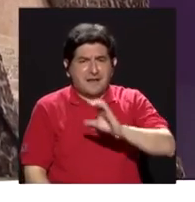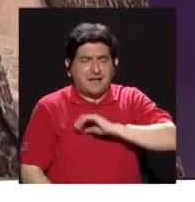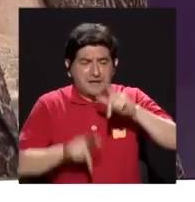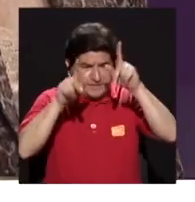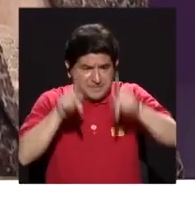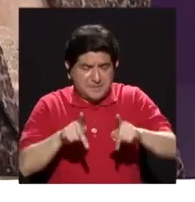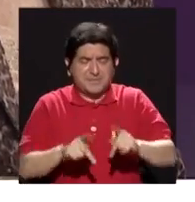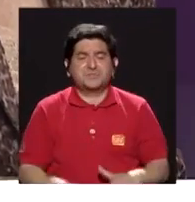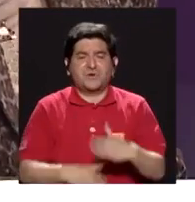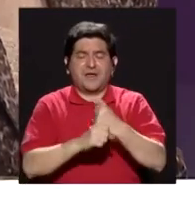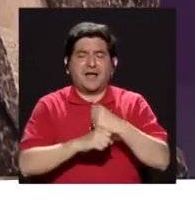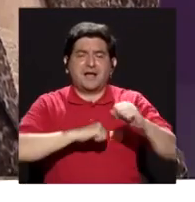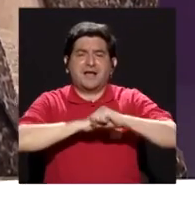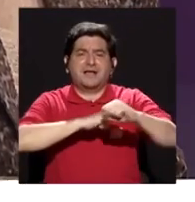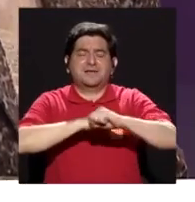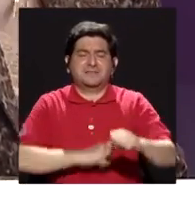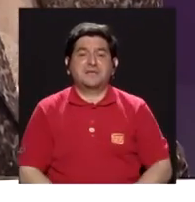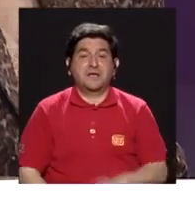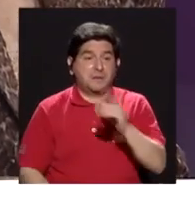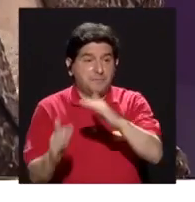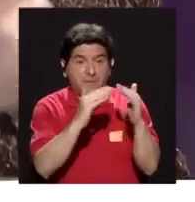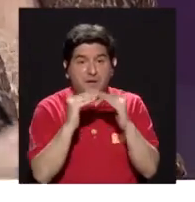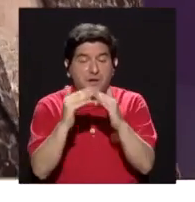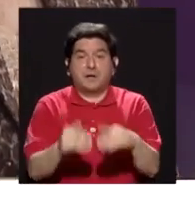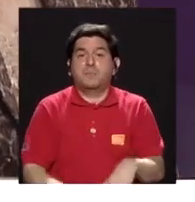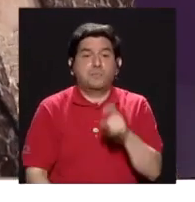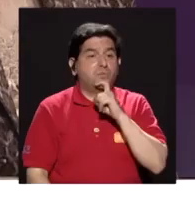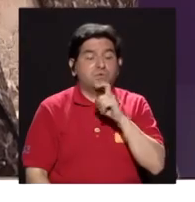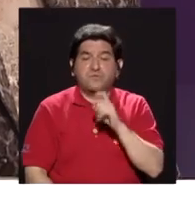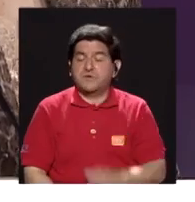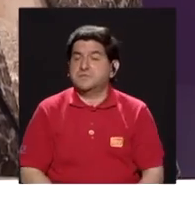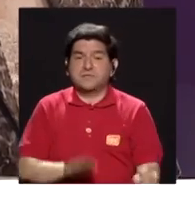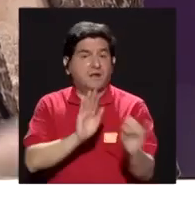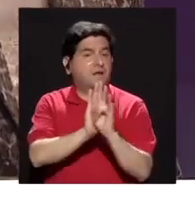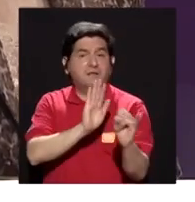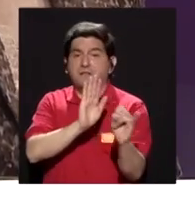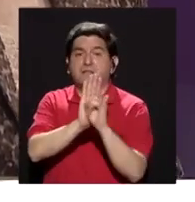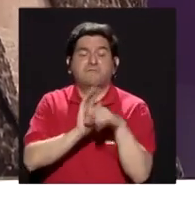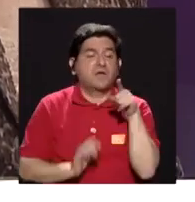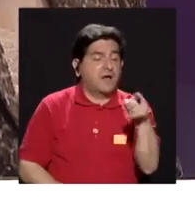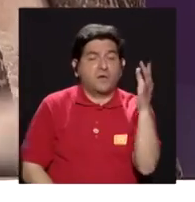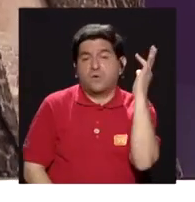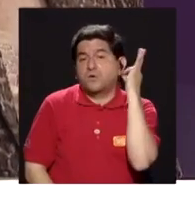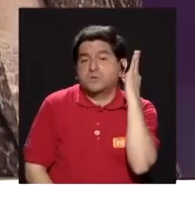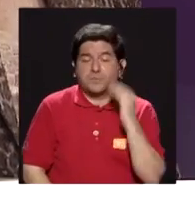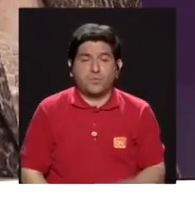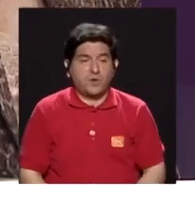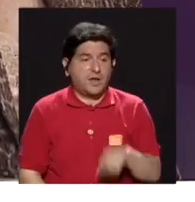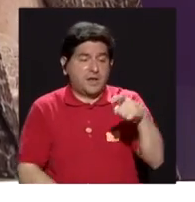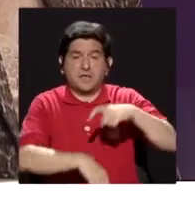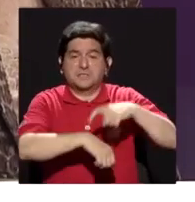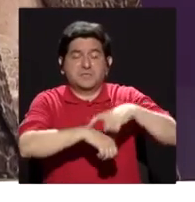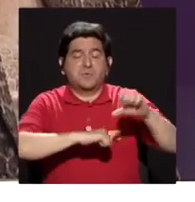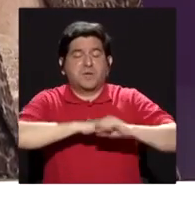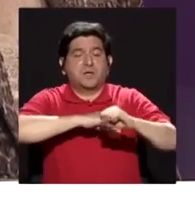anuncio o sea para ciertas poblaciones es muy difícil identificarse con esa mujer que está haciendo el anuncio precisamente si yo les